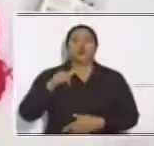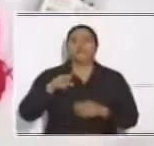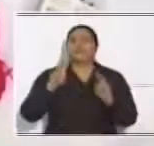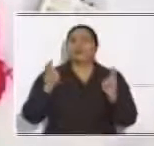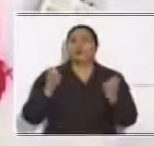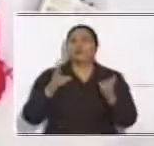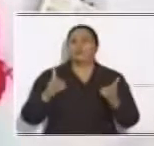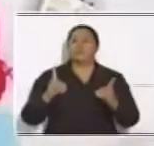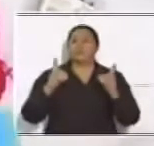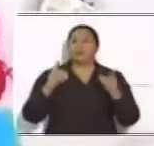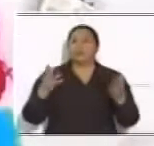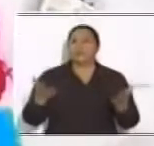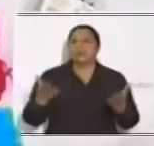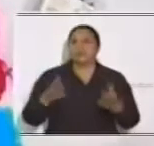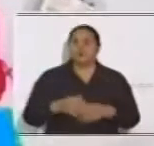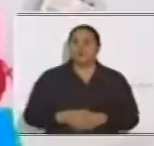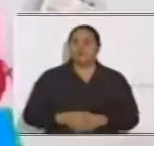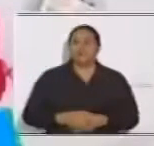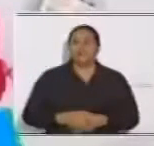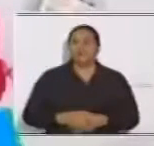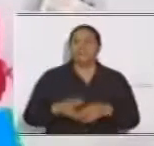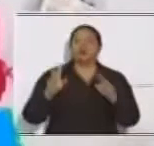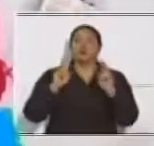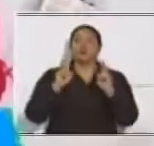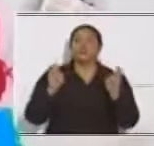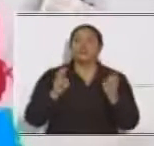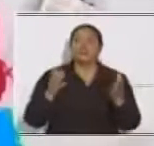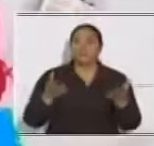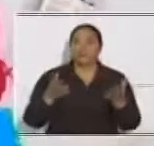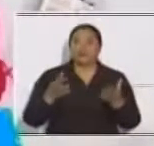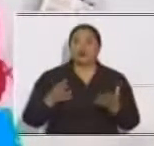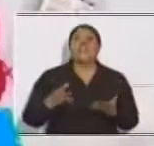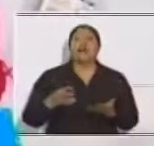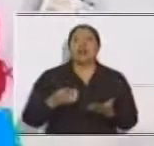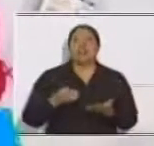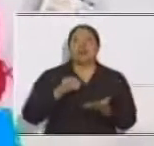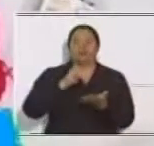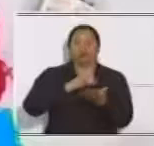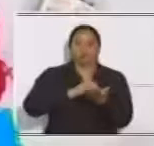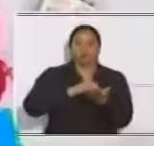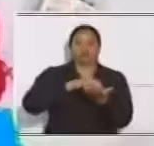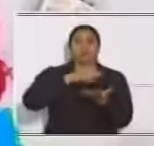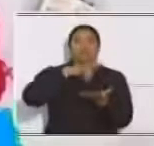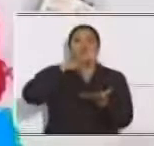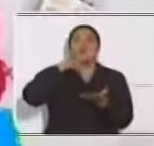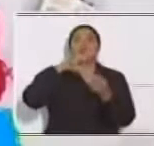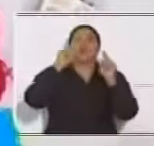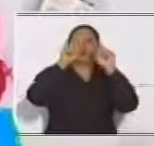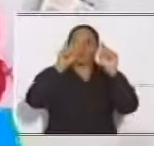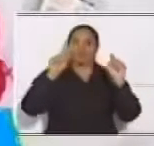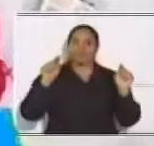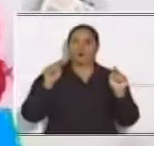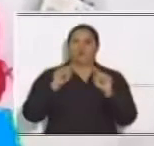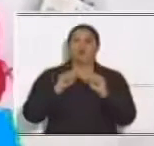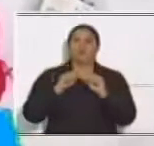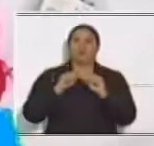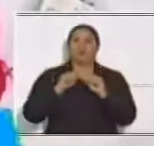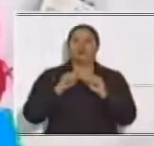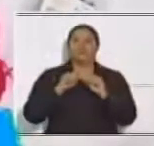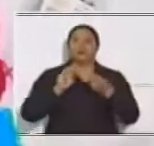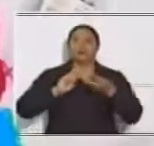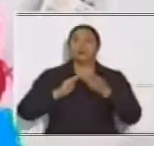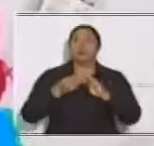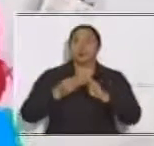oportunidad desarrollaré con ustedes el tema de la trigonometría del área de matemática de